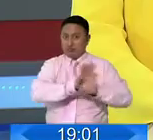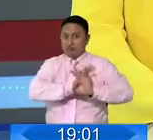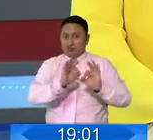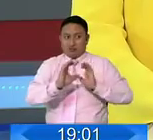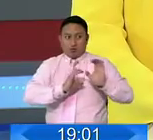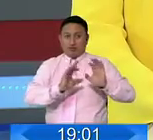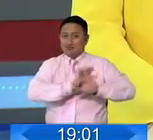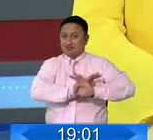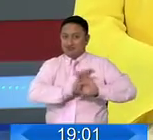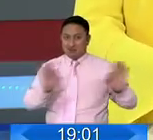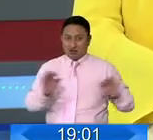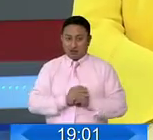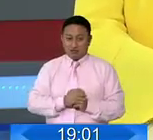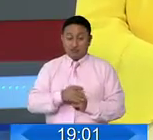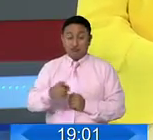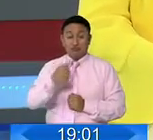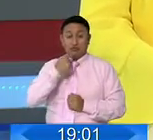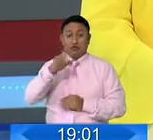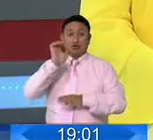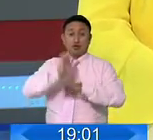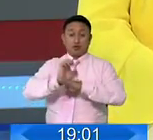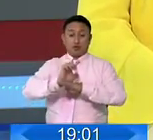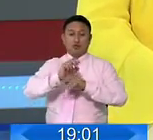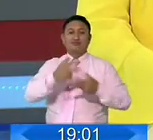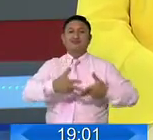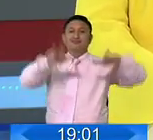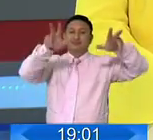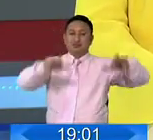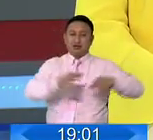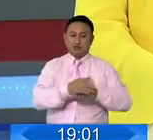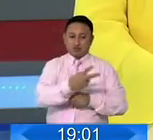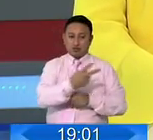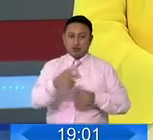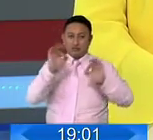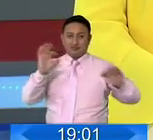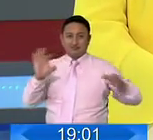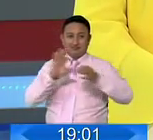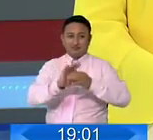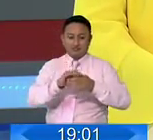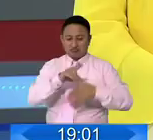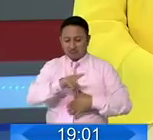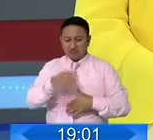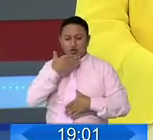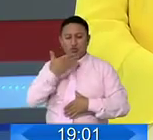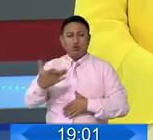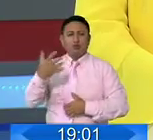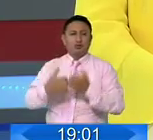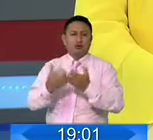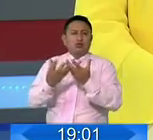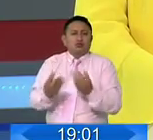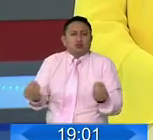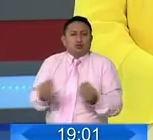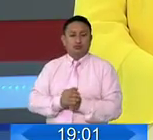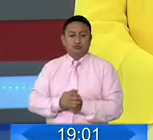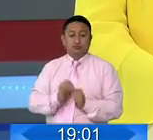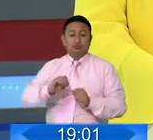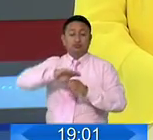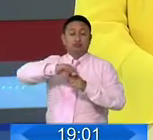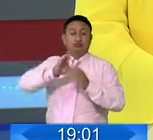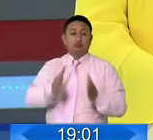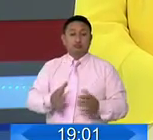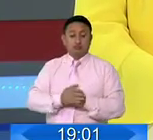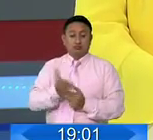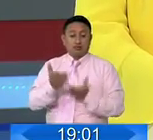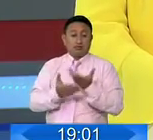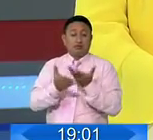última gira por Europa. Aseguró que el Ecuador y el Reino Unido buscan una salida para ese tema. Además, el canciller se refirió al posible pedido